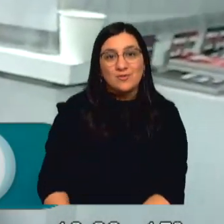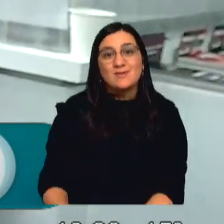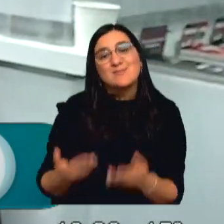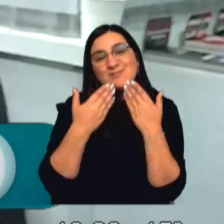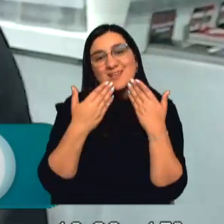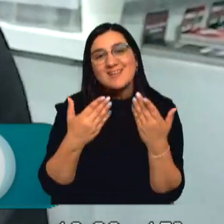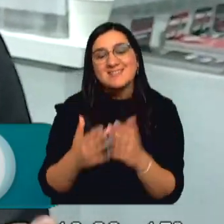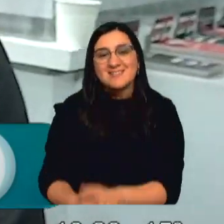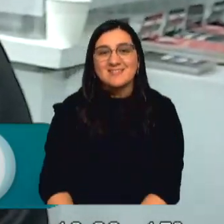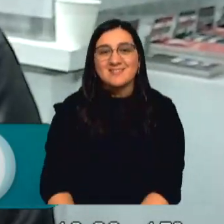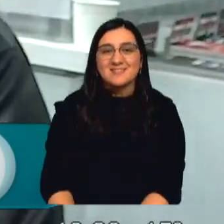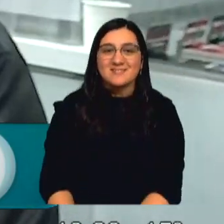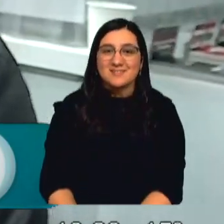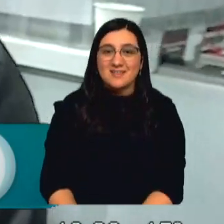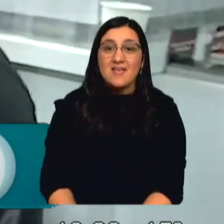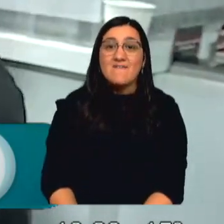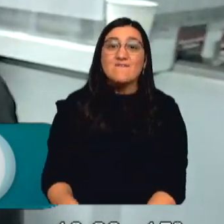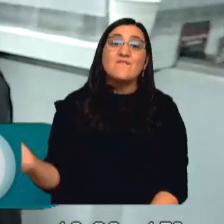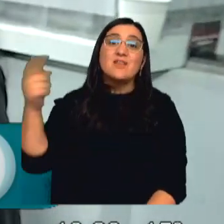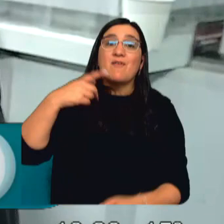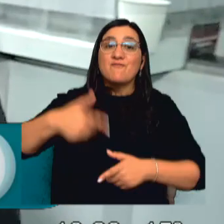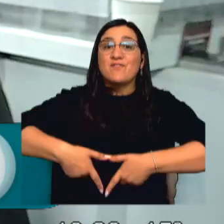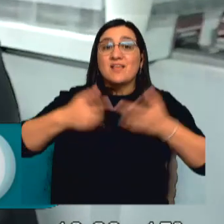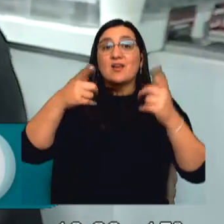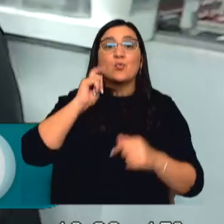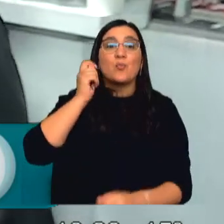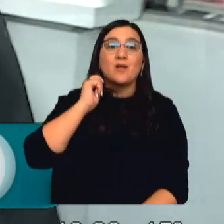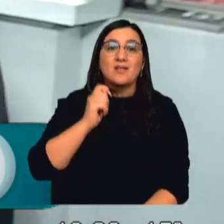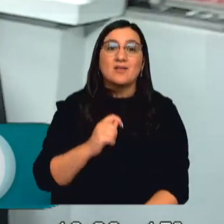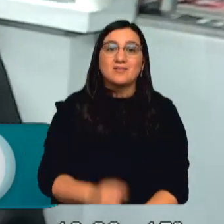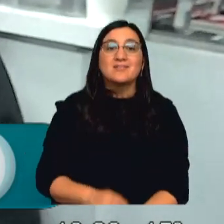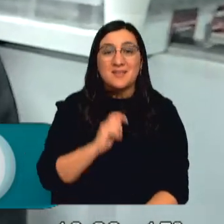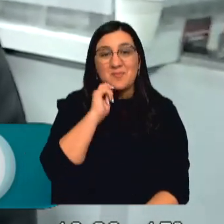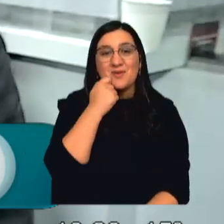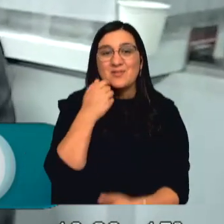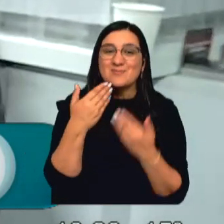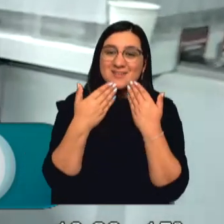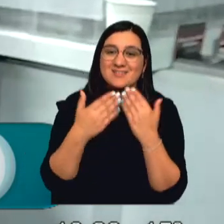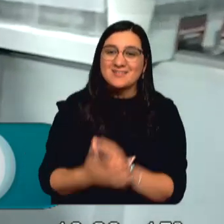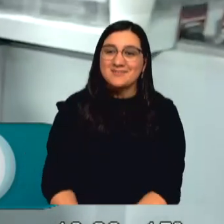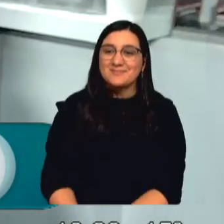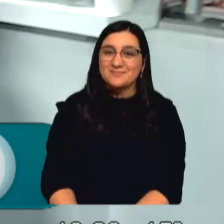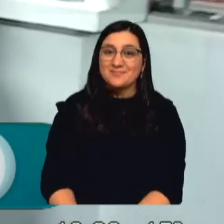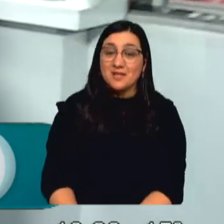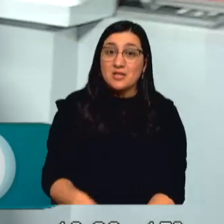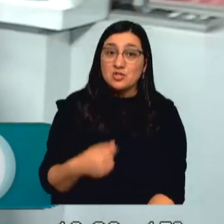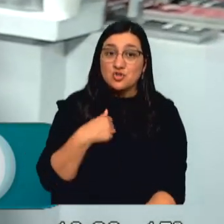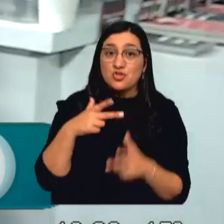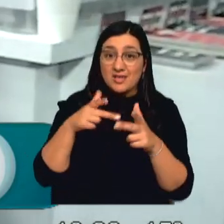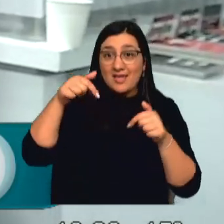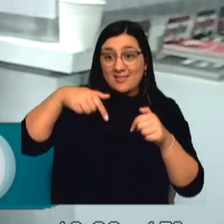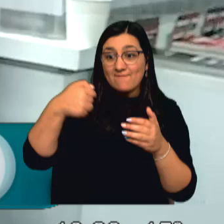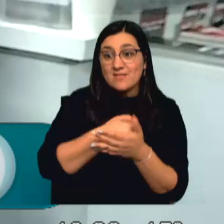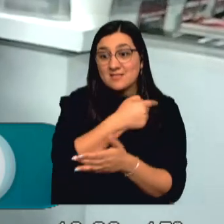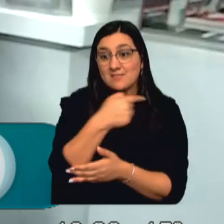pero gracias. Ya no es secreto. Mirá muchas que gracias. Te vinimos a festejar el cumpleaños. La verdad, tremenda fiesta, sí. Muchas ¿sabes gracias. Qué estamos hablando? Yo dije, este fin de semana